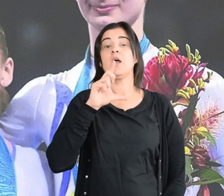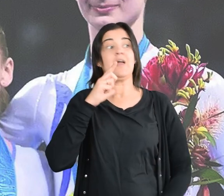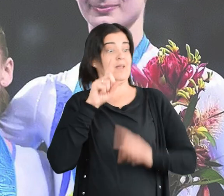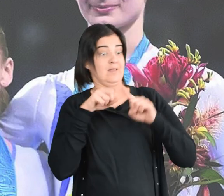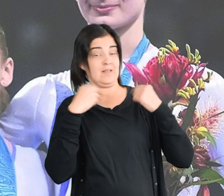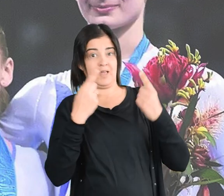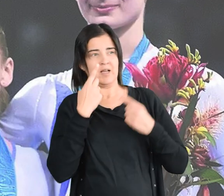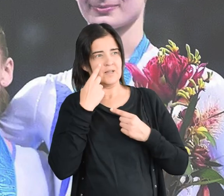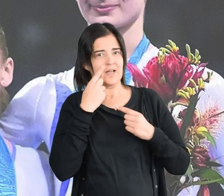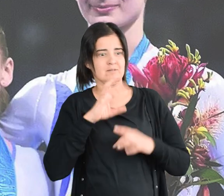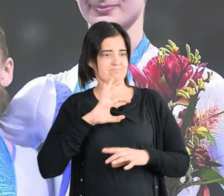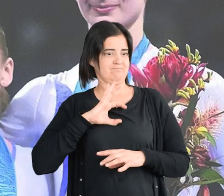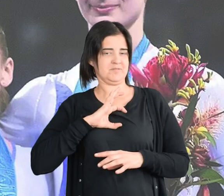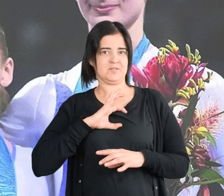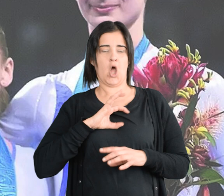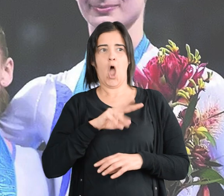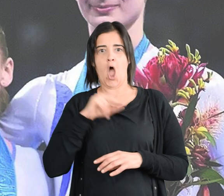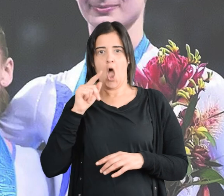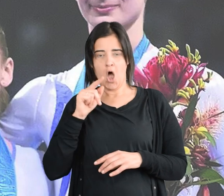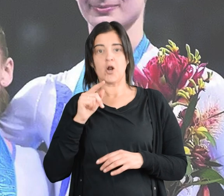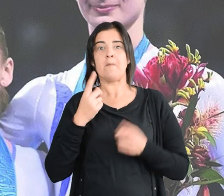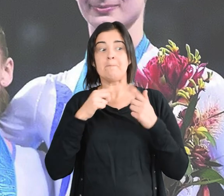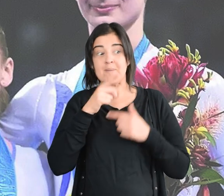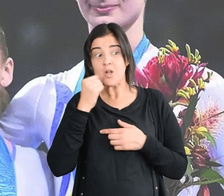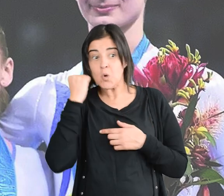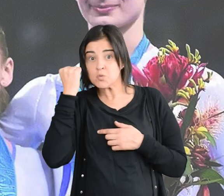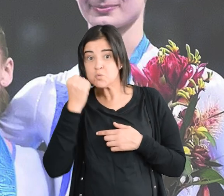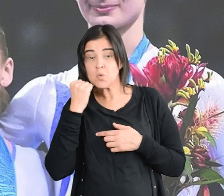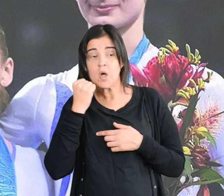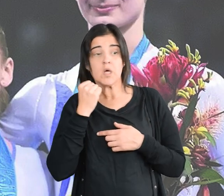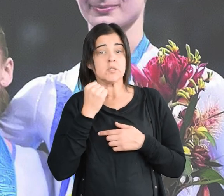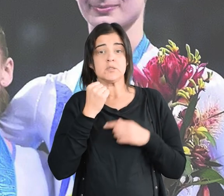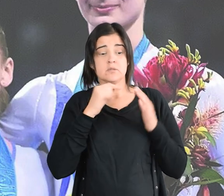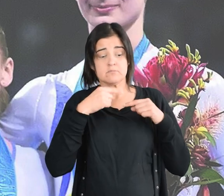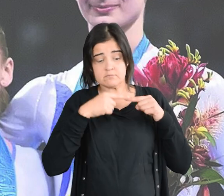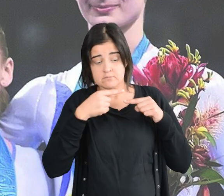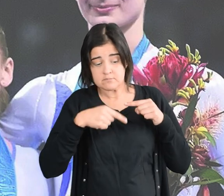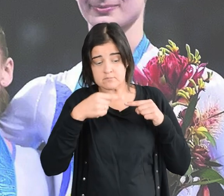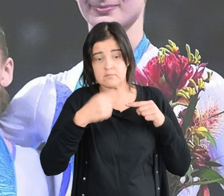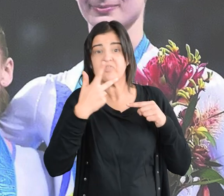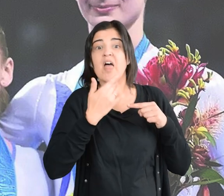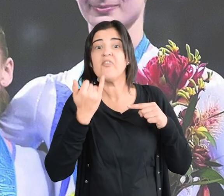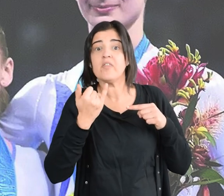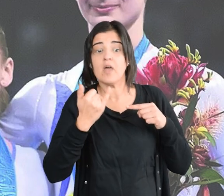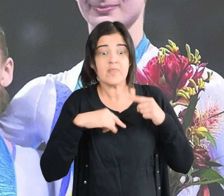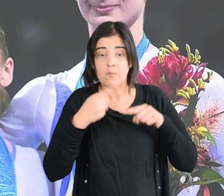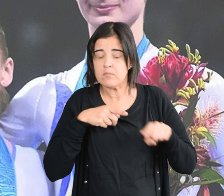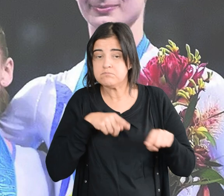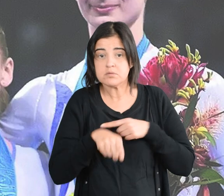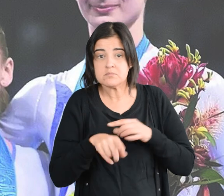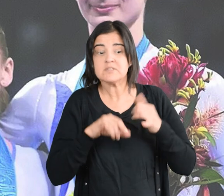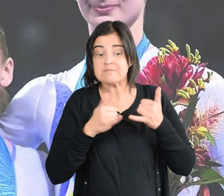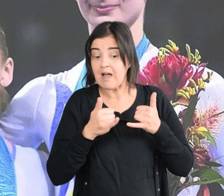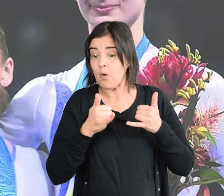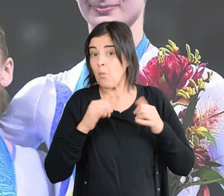lucían felices sus medallas de oro Pero ese sueño solo duró tres días inmediatamente